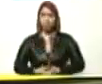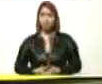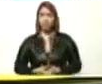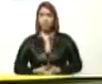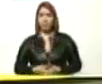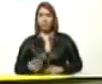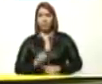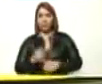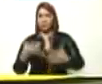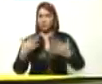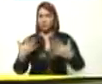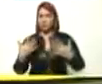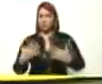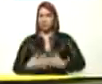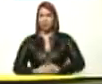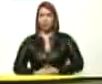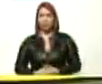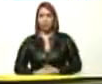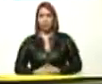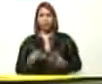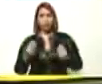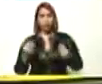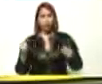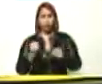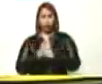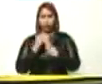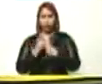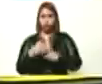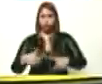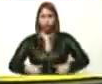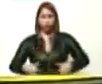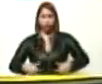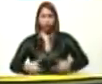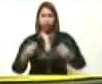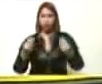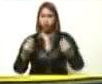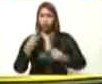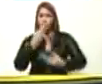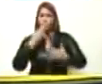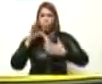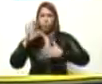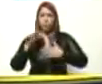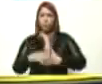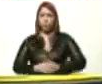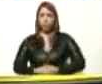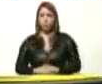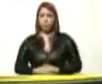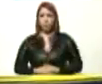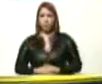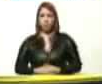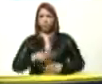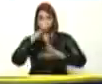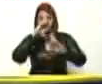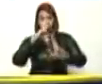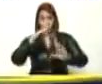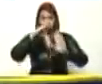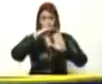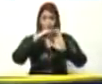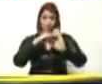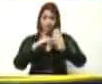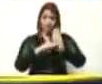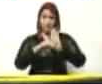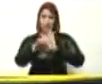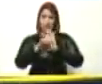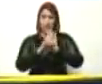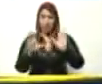acelerada, con mucho trabajo, con muchos compromisos, para cumplir, la